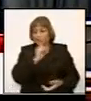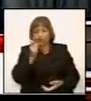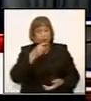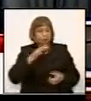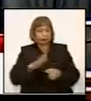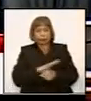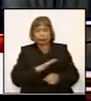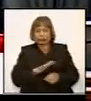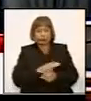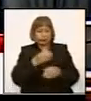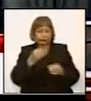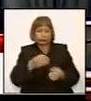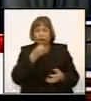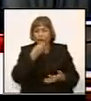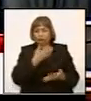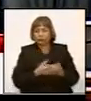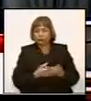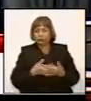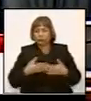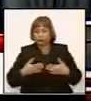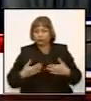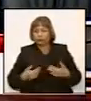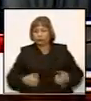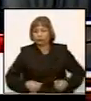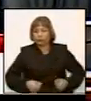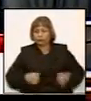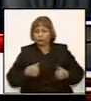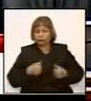lo suficientemente buenas como para que vivan